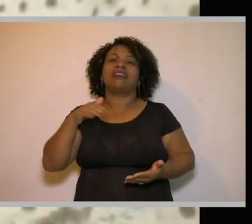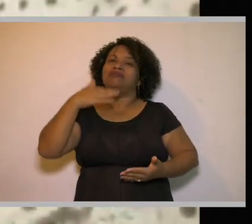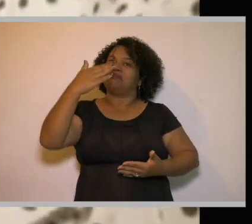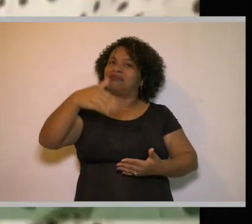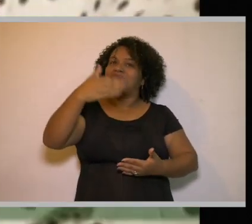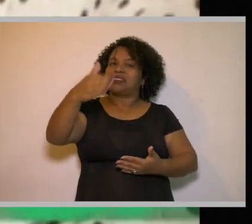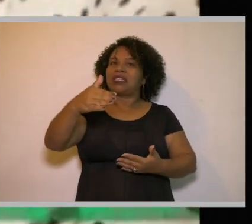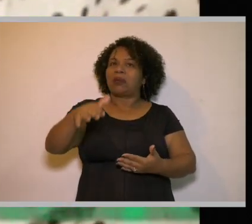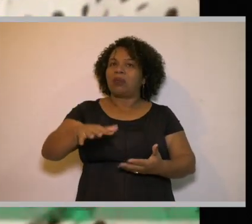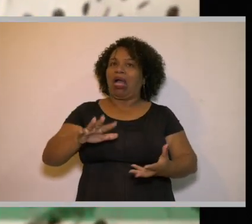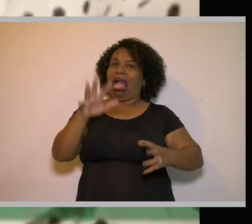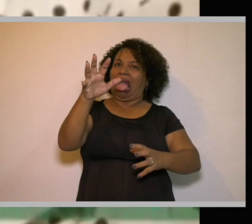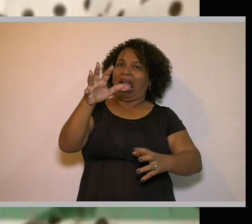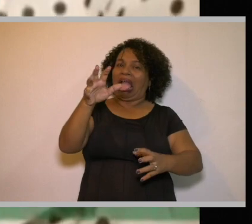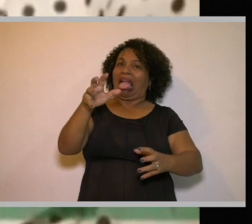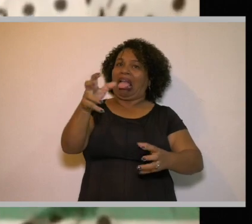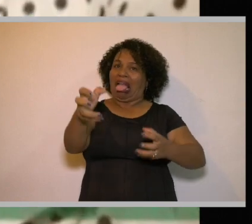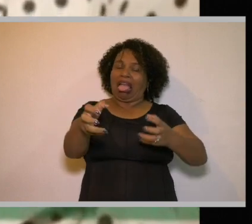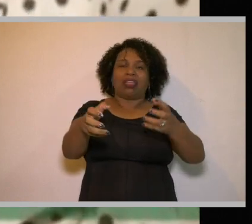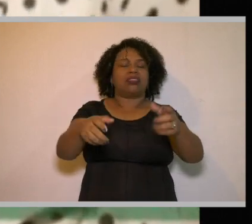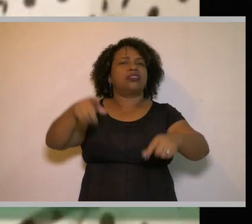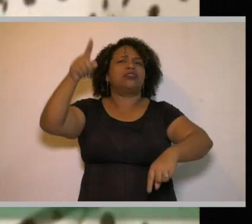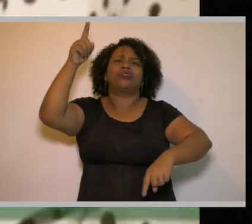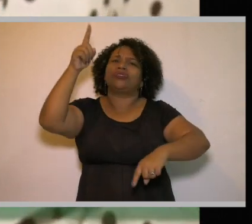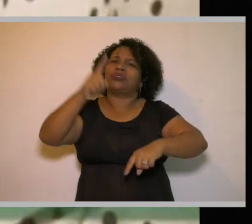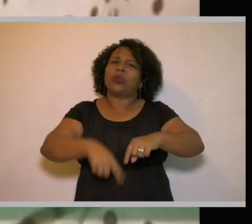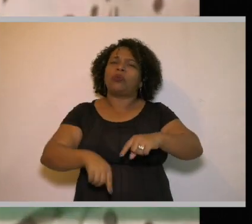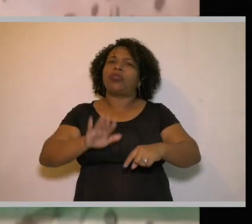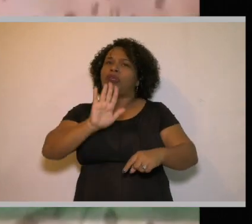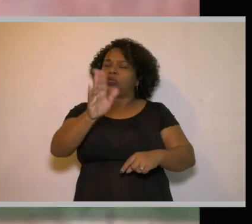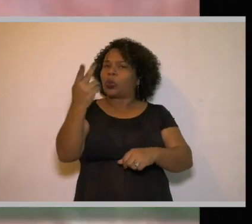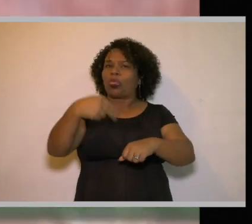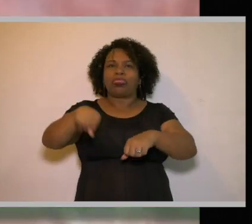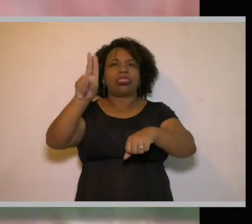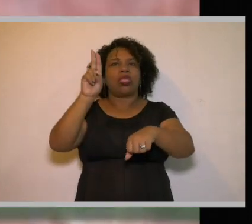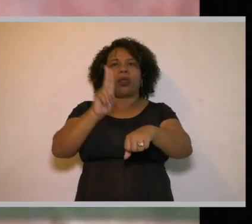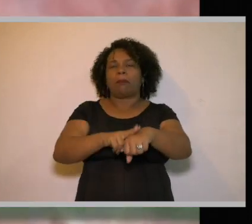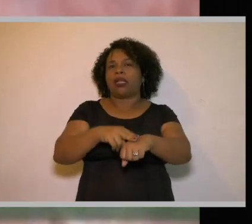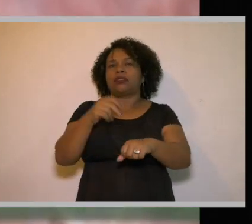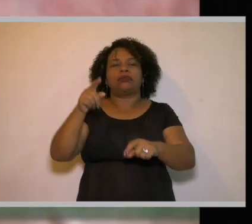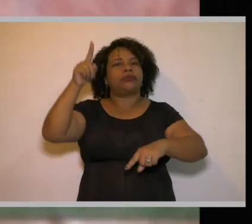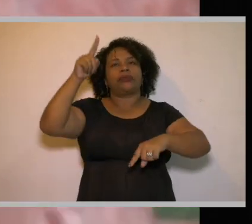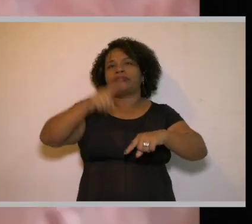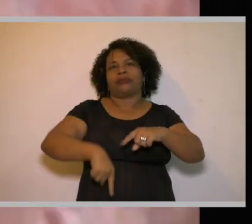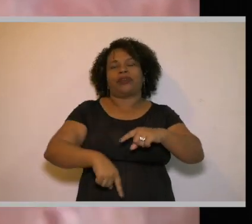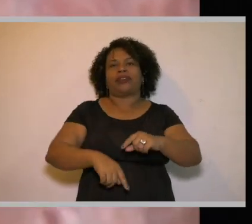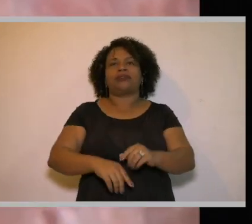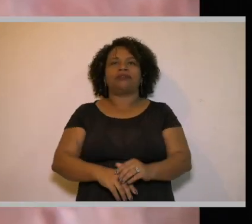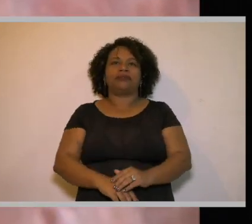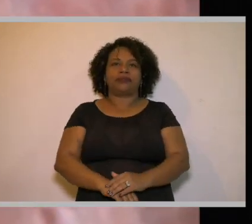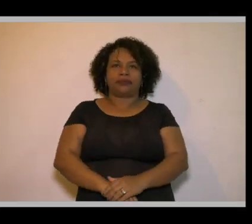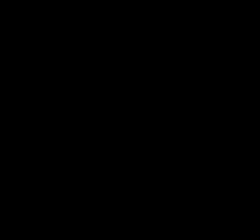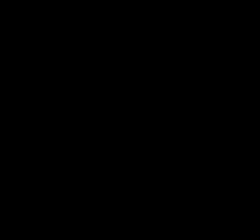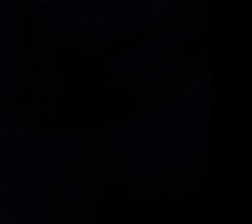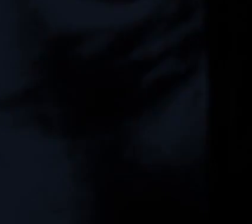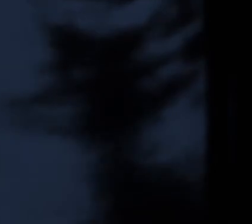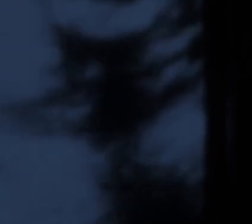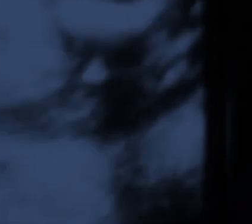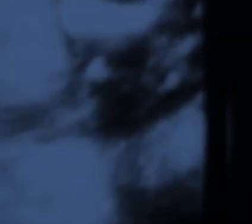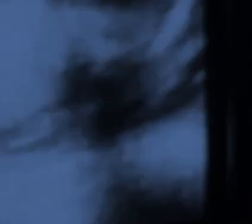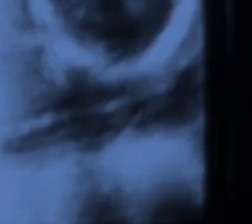produce porque puede llevar a los pacientes a invalidez, atrofia y consecuentemente a la incapacidad productiva.